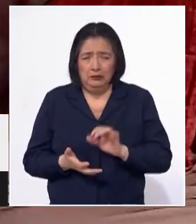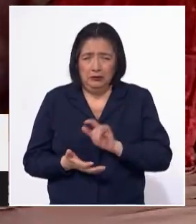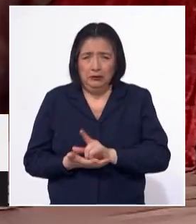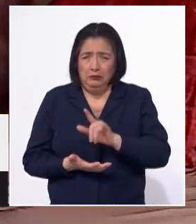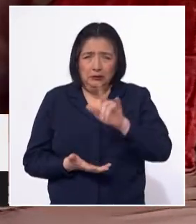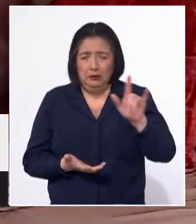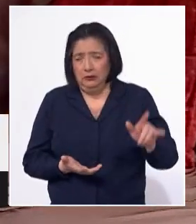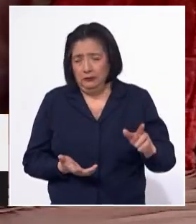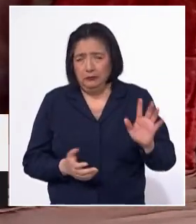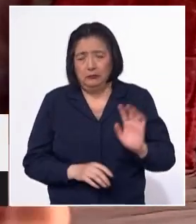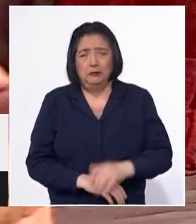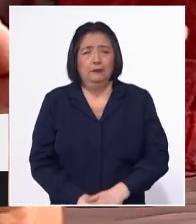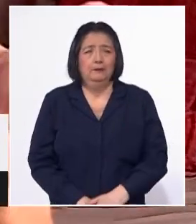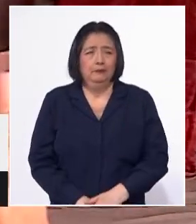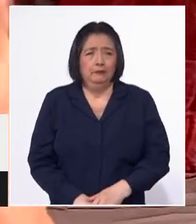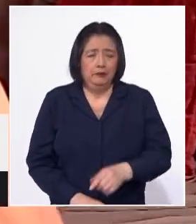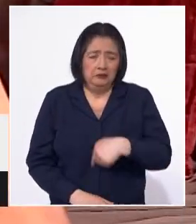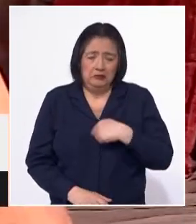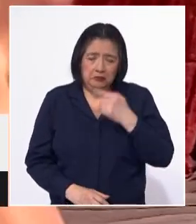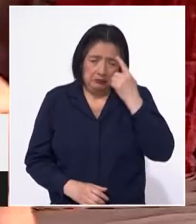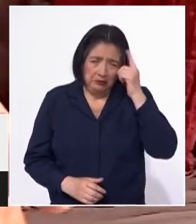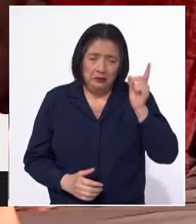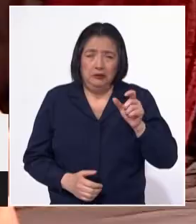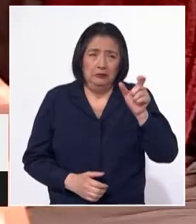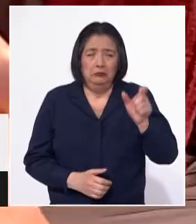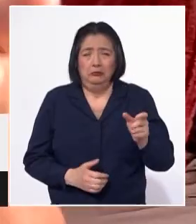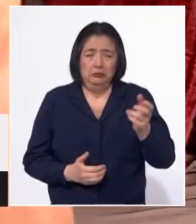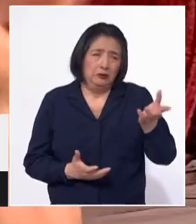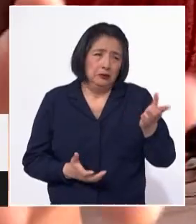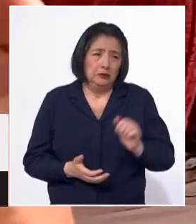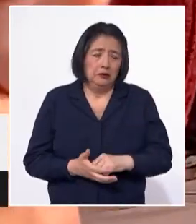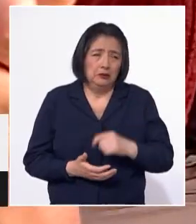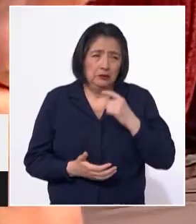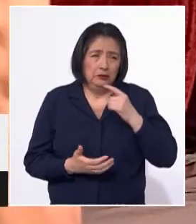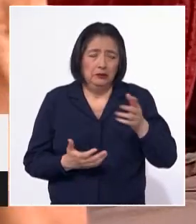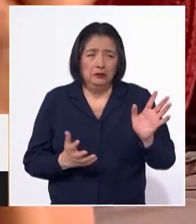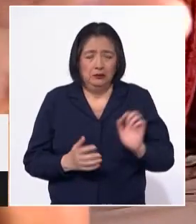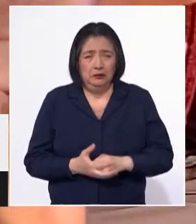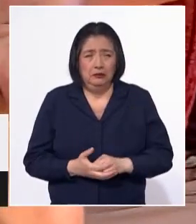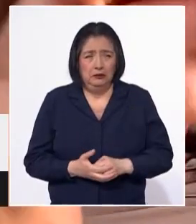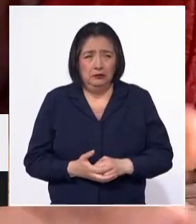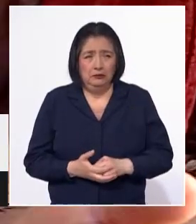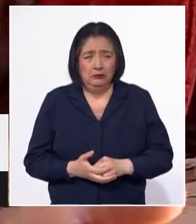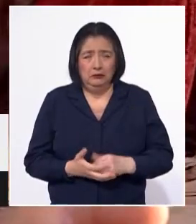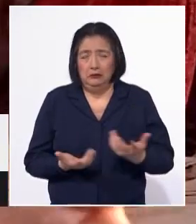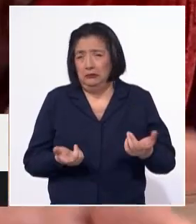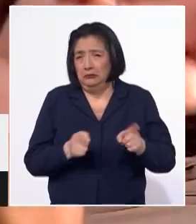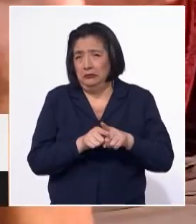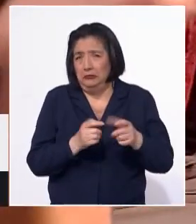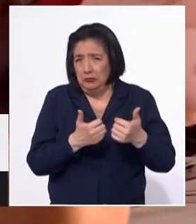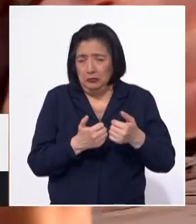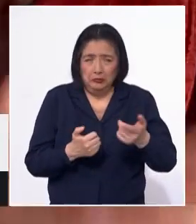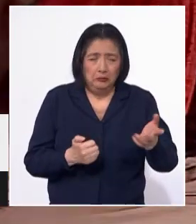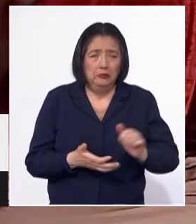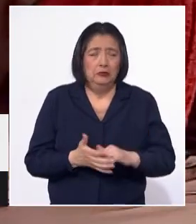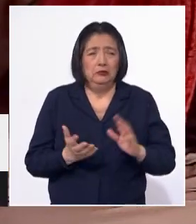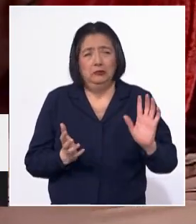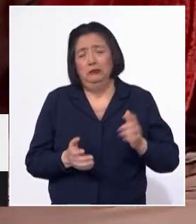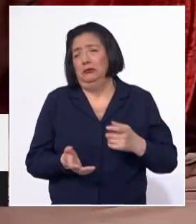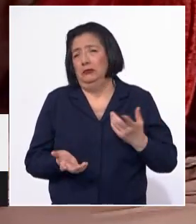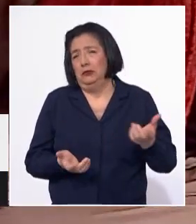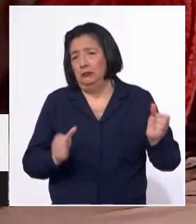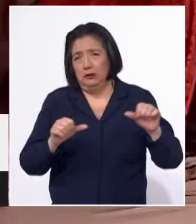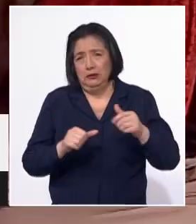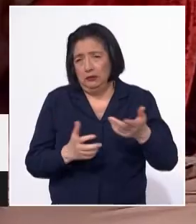había viajado. Que iba a pensar que la persona que ella ha estado con él le iba a hacer una